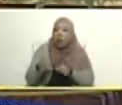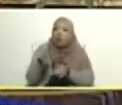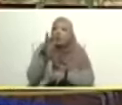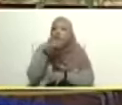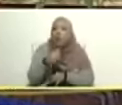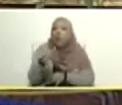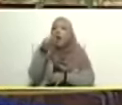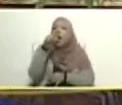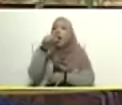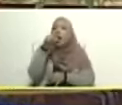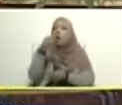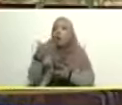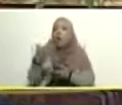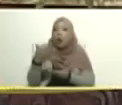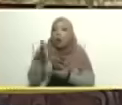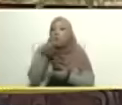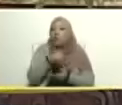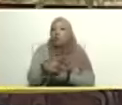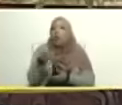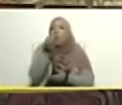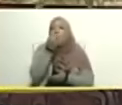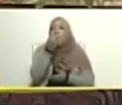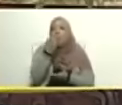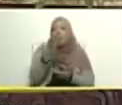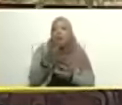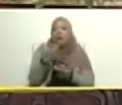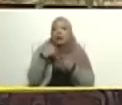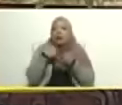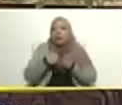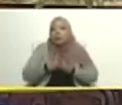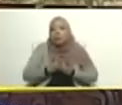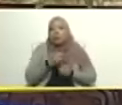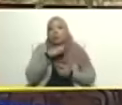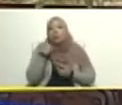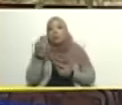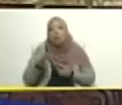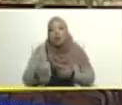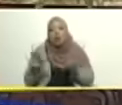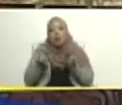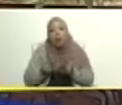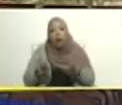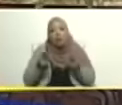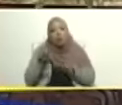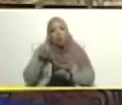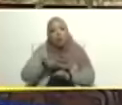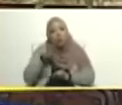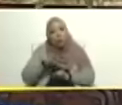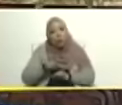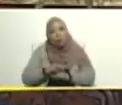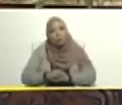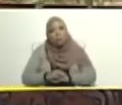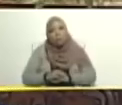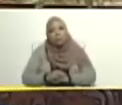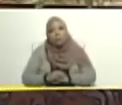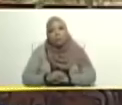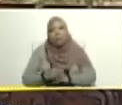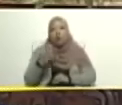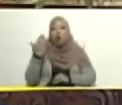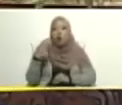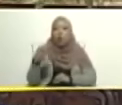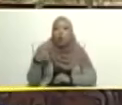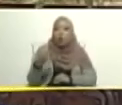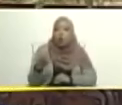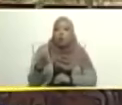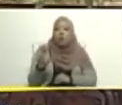a través de un pasaje por el cual en realidad ningún ser humano debería pasar. La frontera entre Colombia